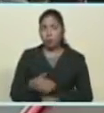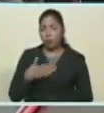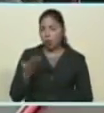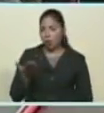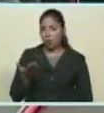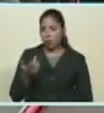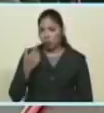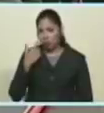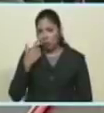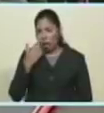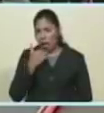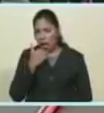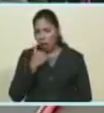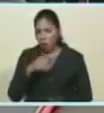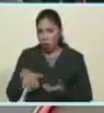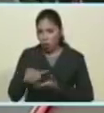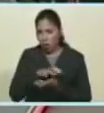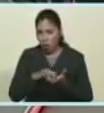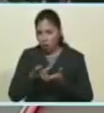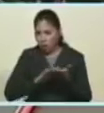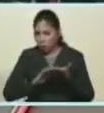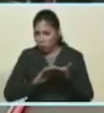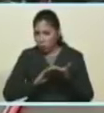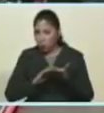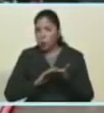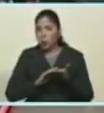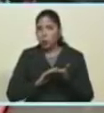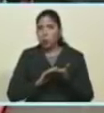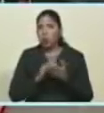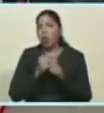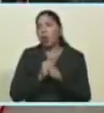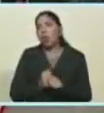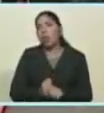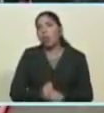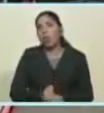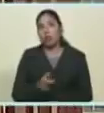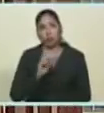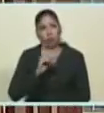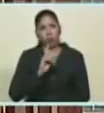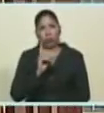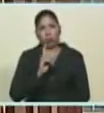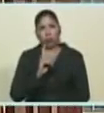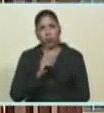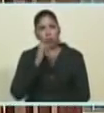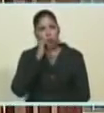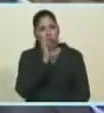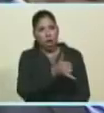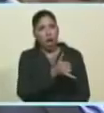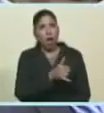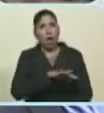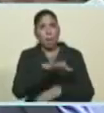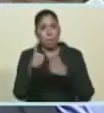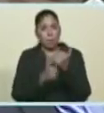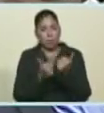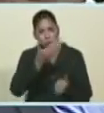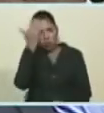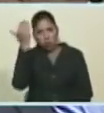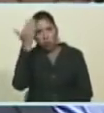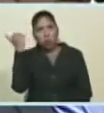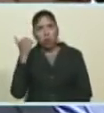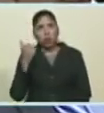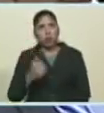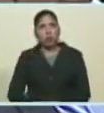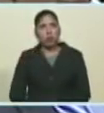concretos. Si ustedes ven un problema a resolver, no tienen que estar esperando para... Llaman al vicepresidente, llaman a Guy, me lo